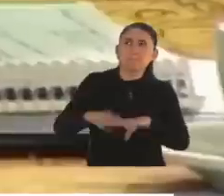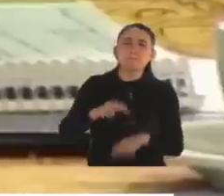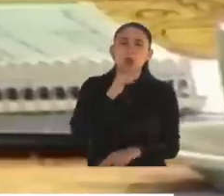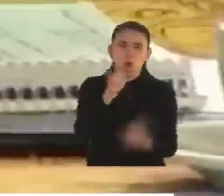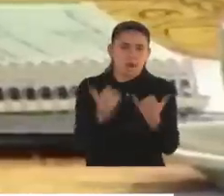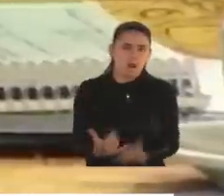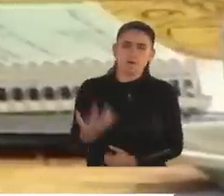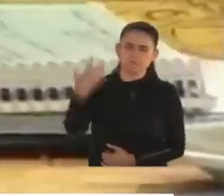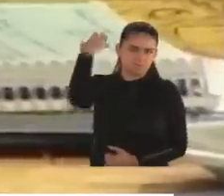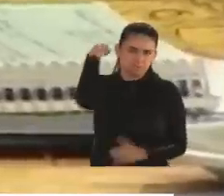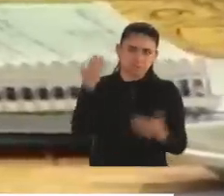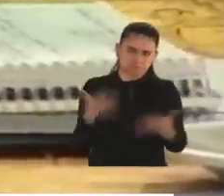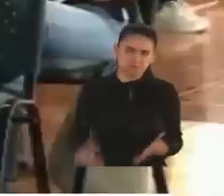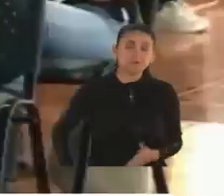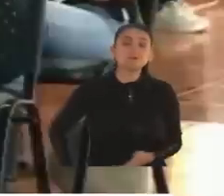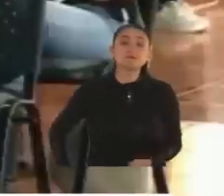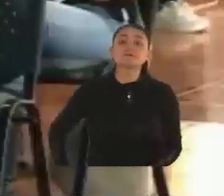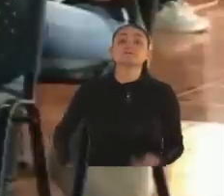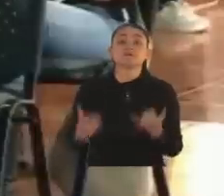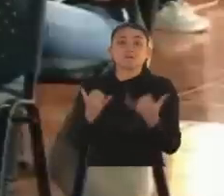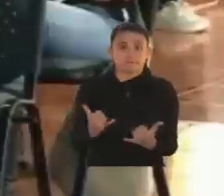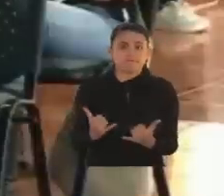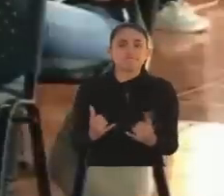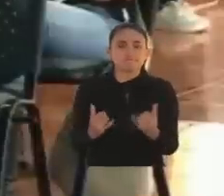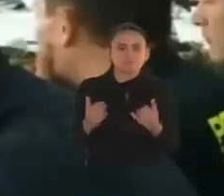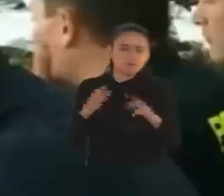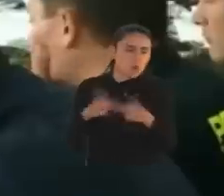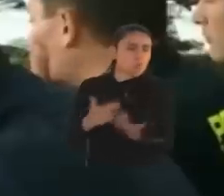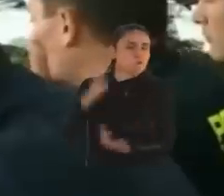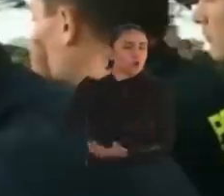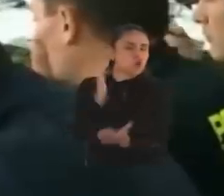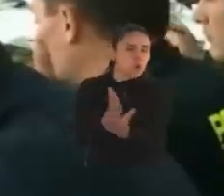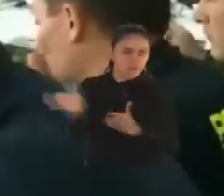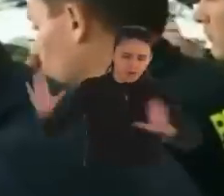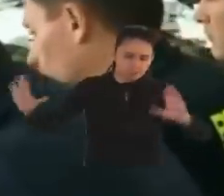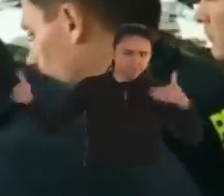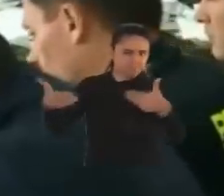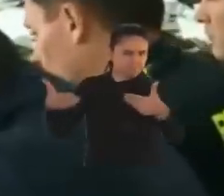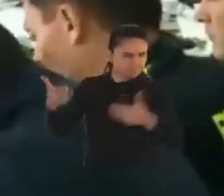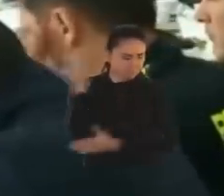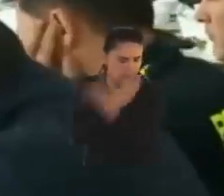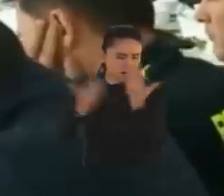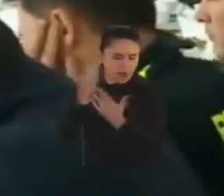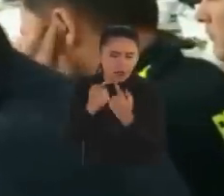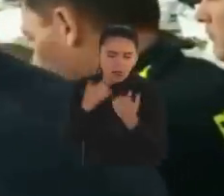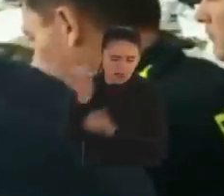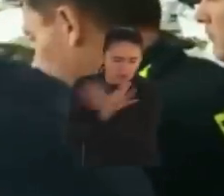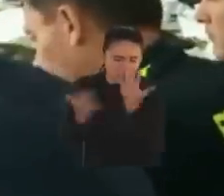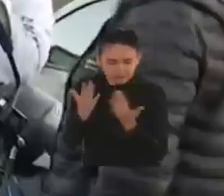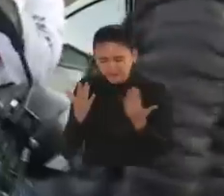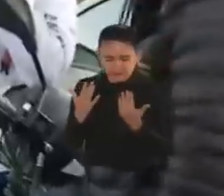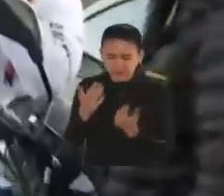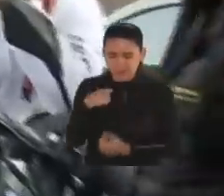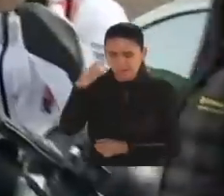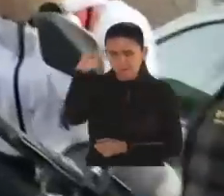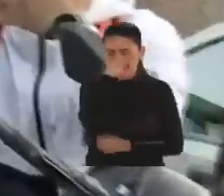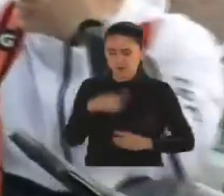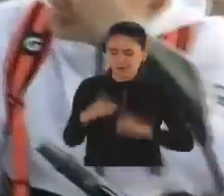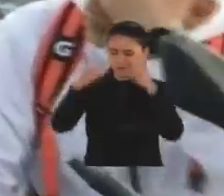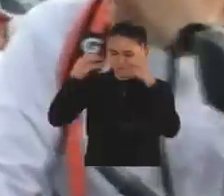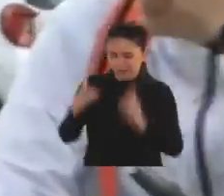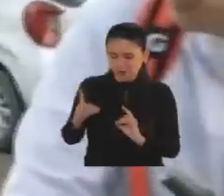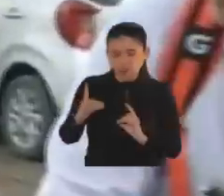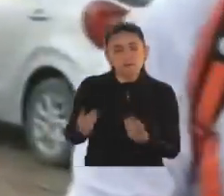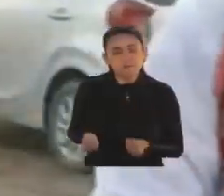país. En el Consejo Extraordinario que transcurre a puerta cerrada, esperan que el presidente tome medidas que beneficien a la economía de la